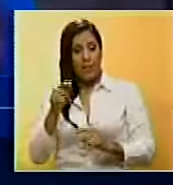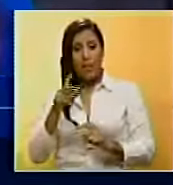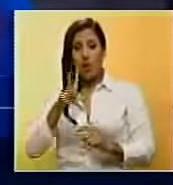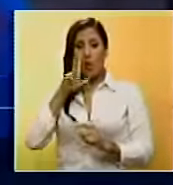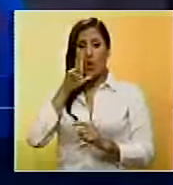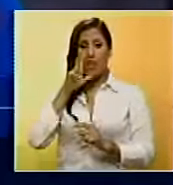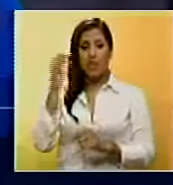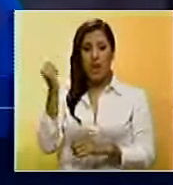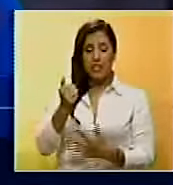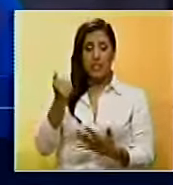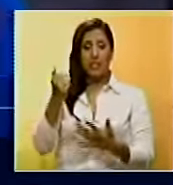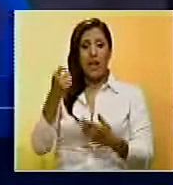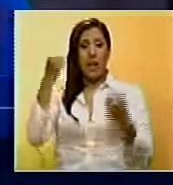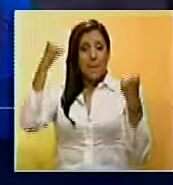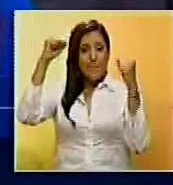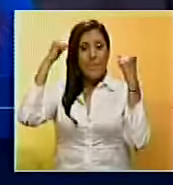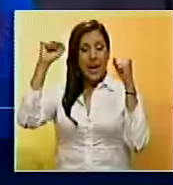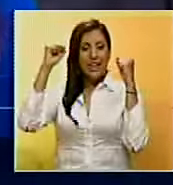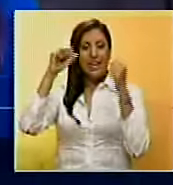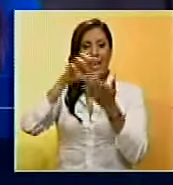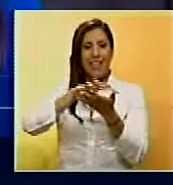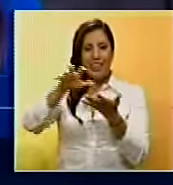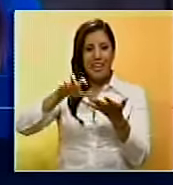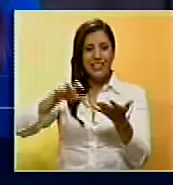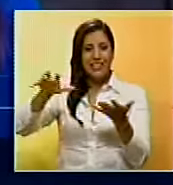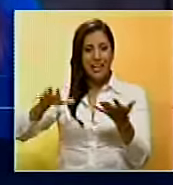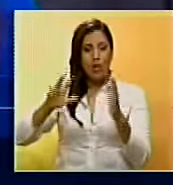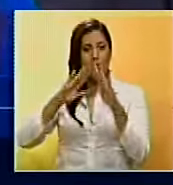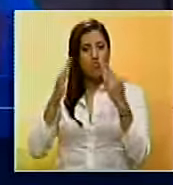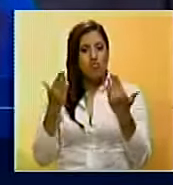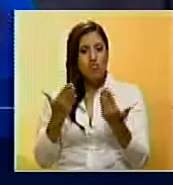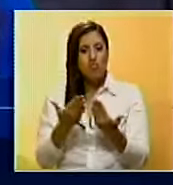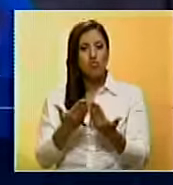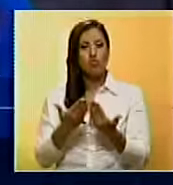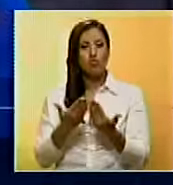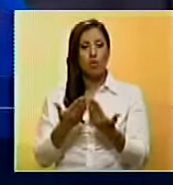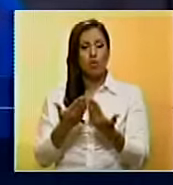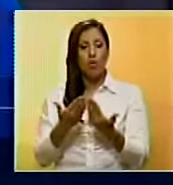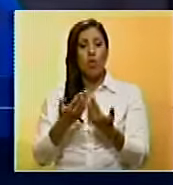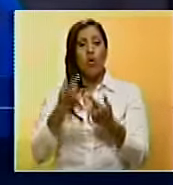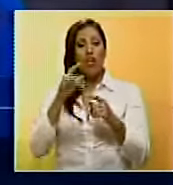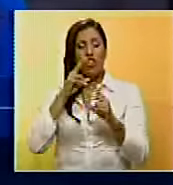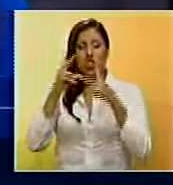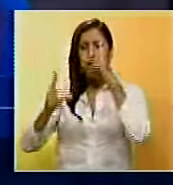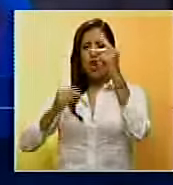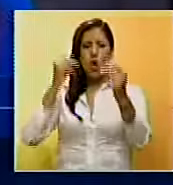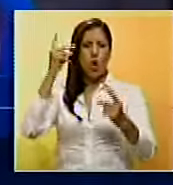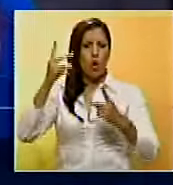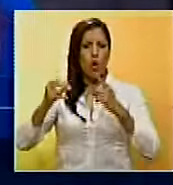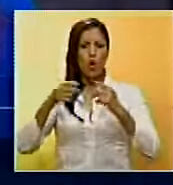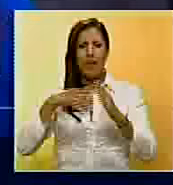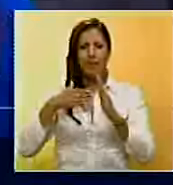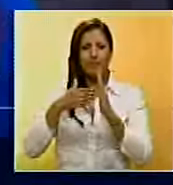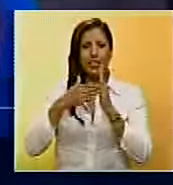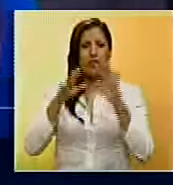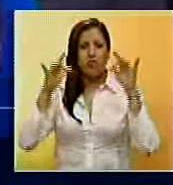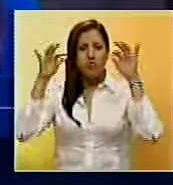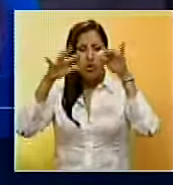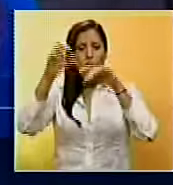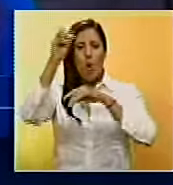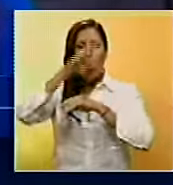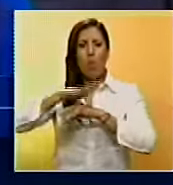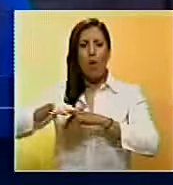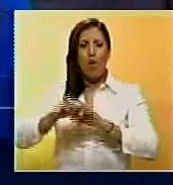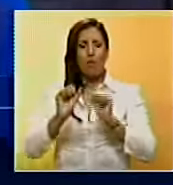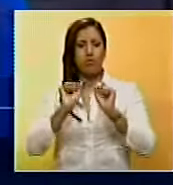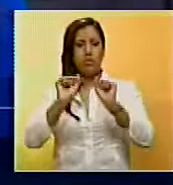extremo es practicado en regiones enteras del mundo, negando de esta forma el acceso masivo de los pueblos a